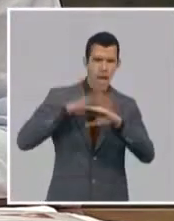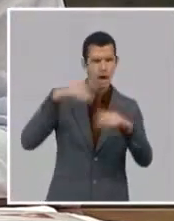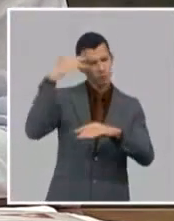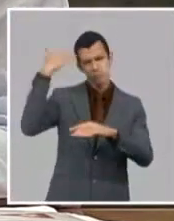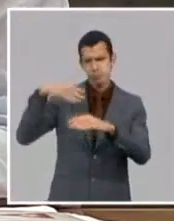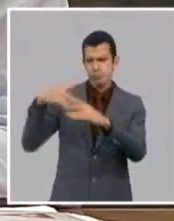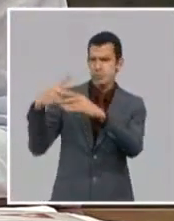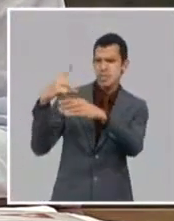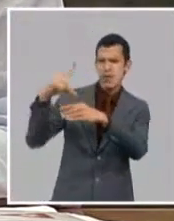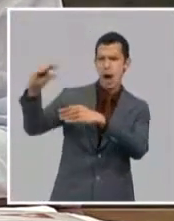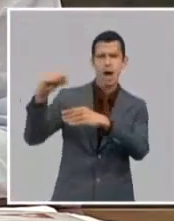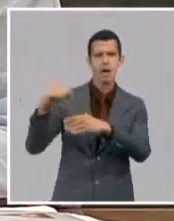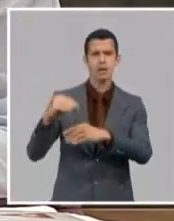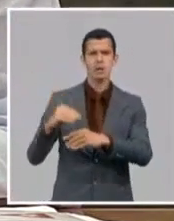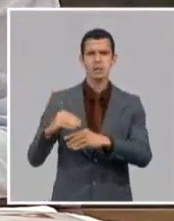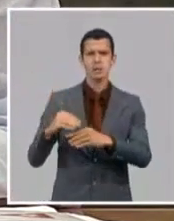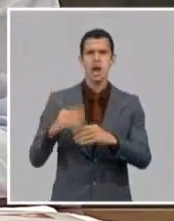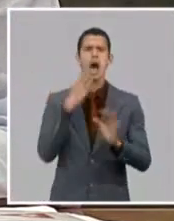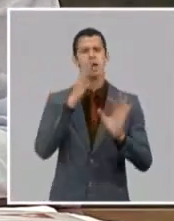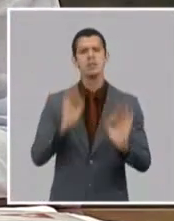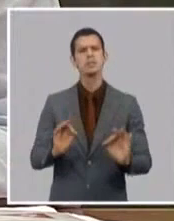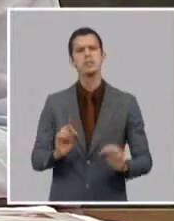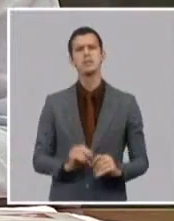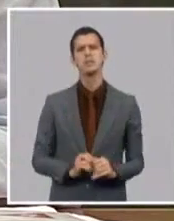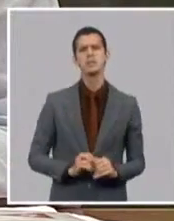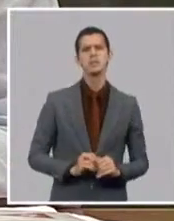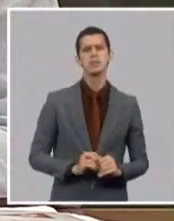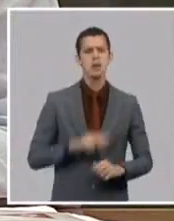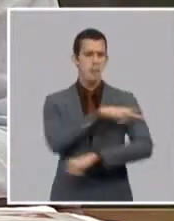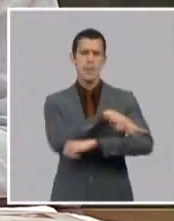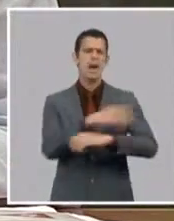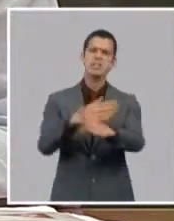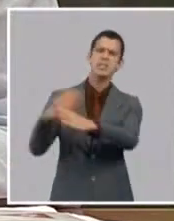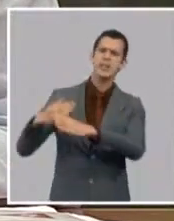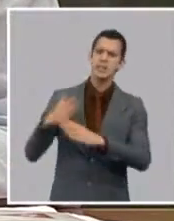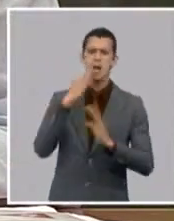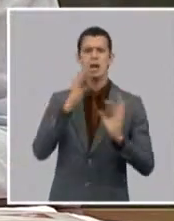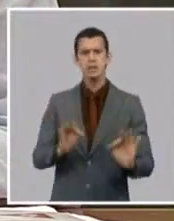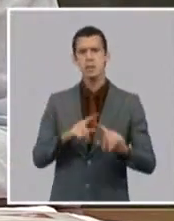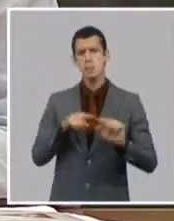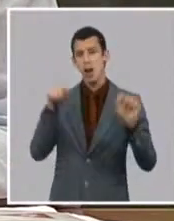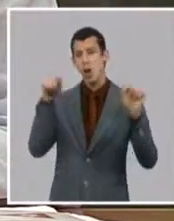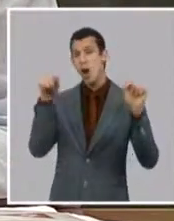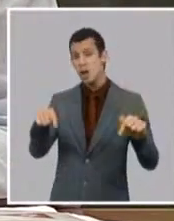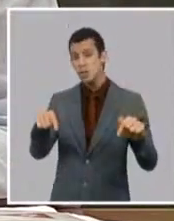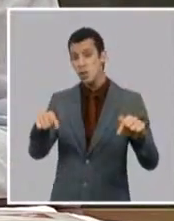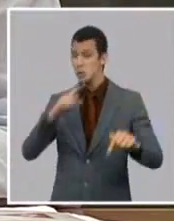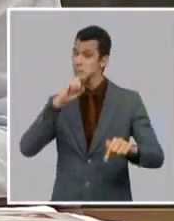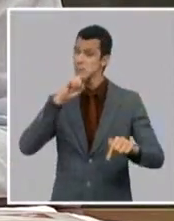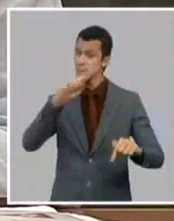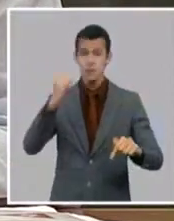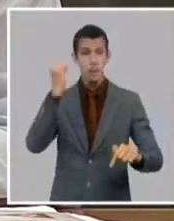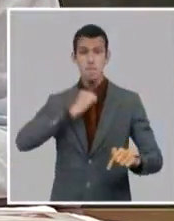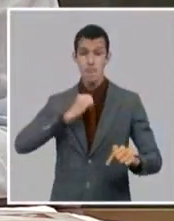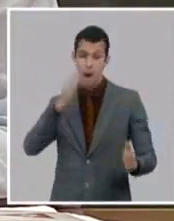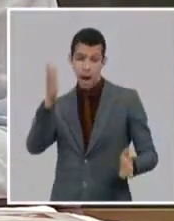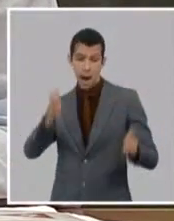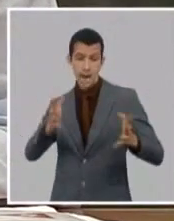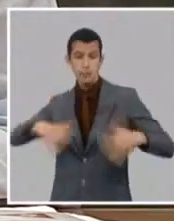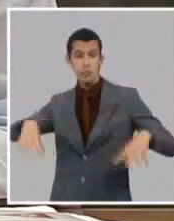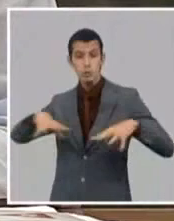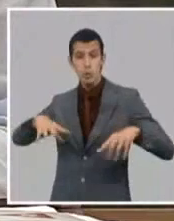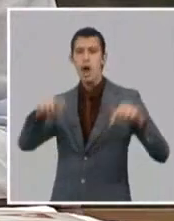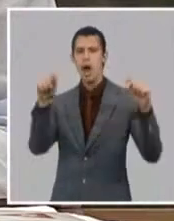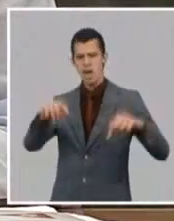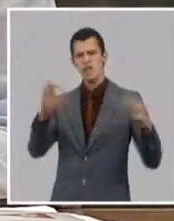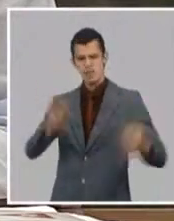las revoluciones. Pero también en los tiempos difíciles es cuando realmente se prueban los hombres y las mujeres. En los tiempos